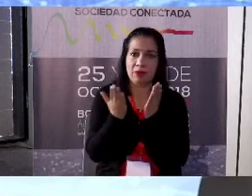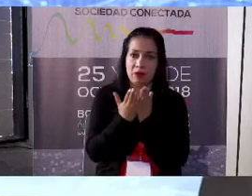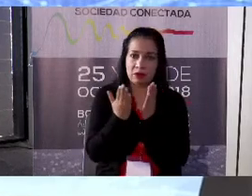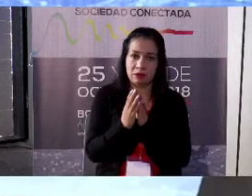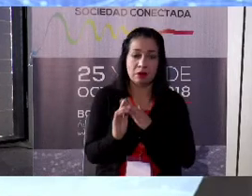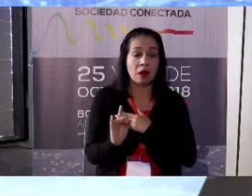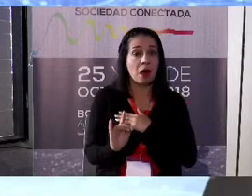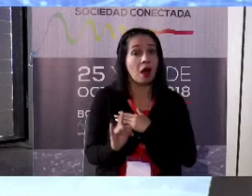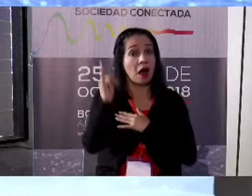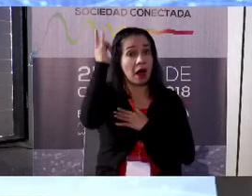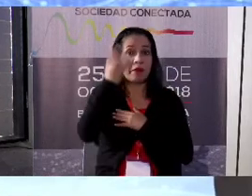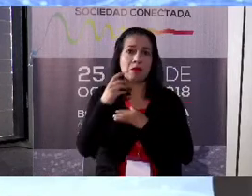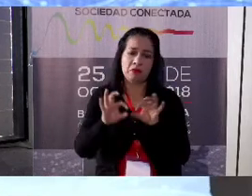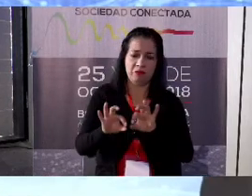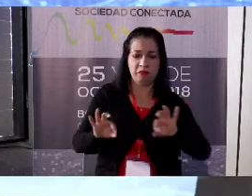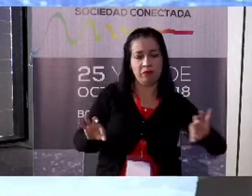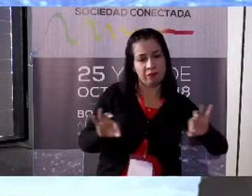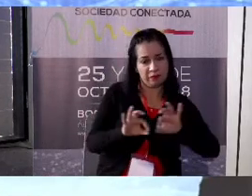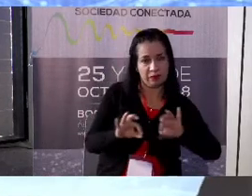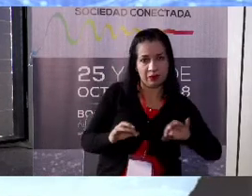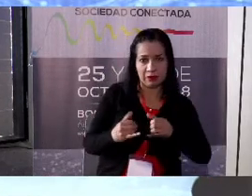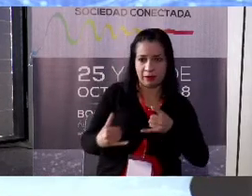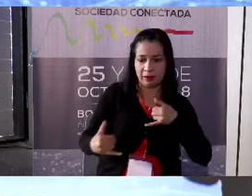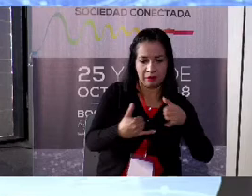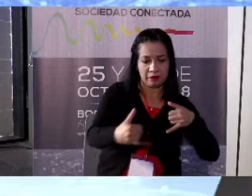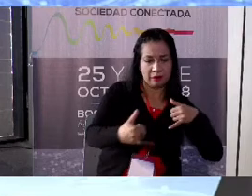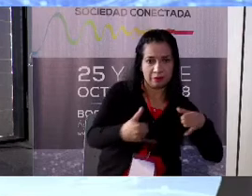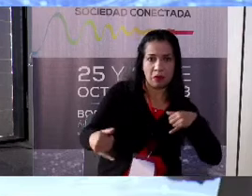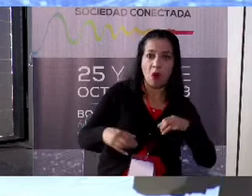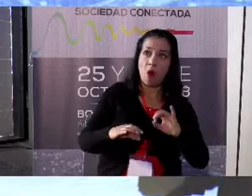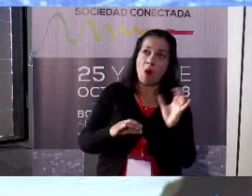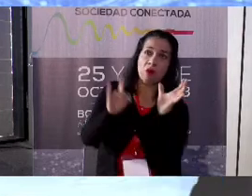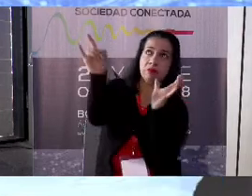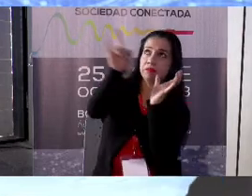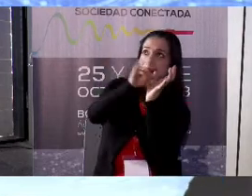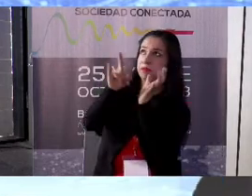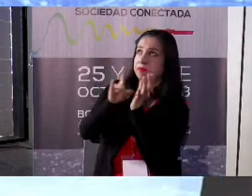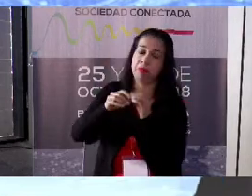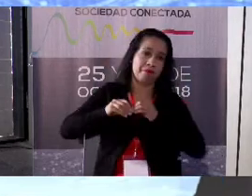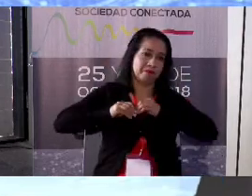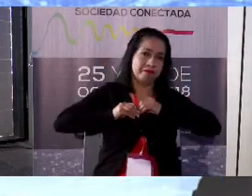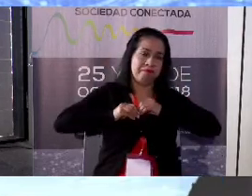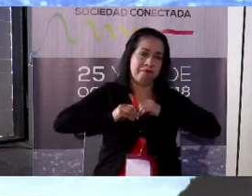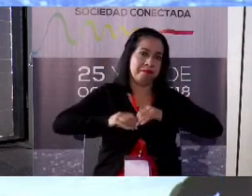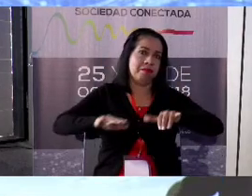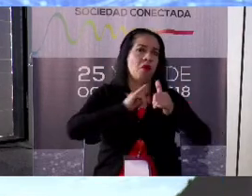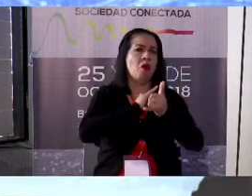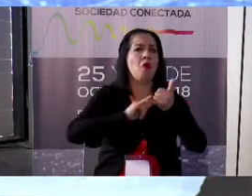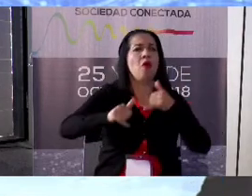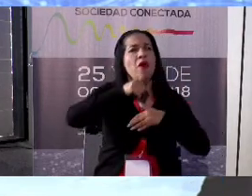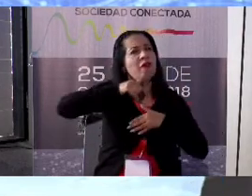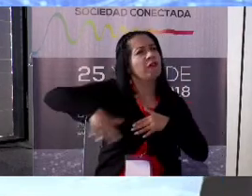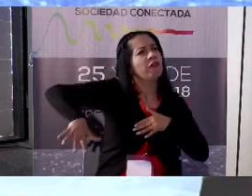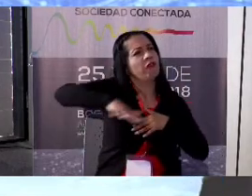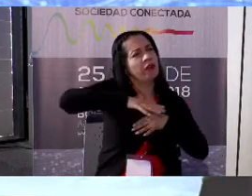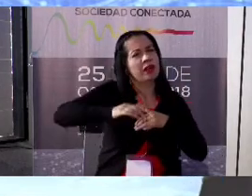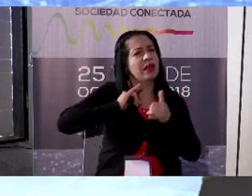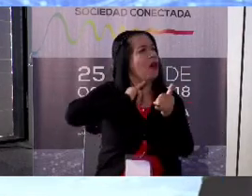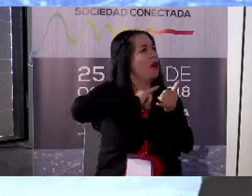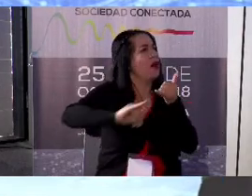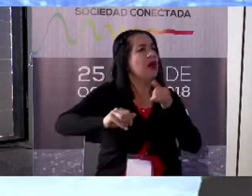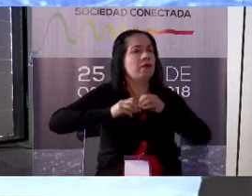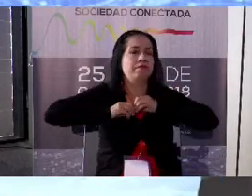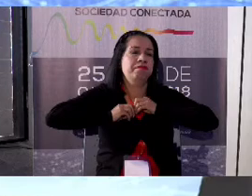llevar fibra óptica hasta el último punto o satélites señal de satélites hasta el último Rincón de la